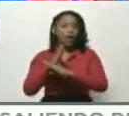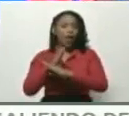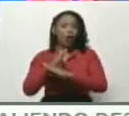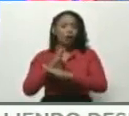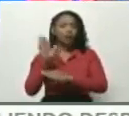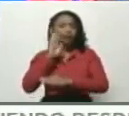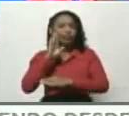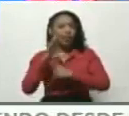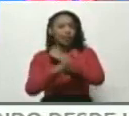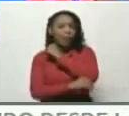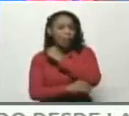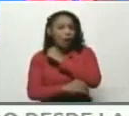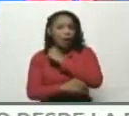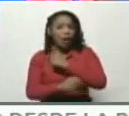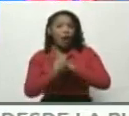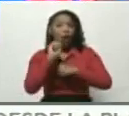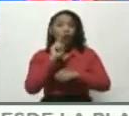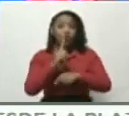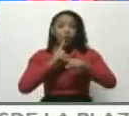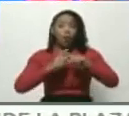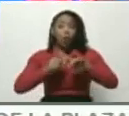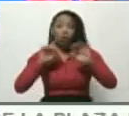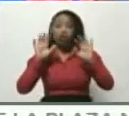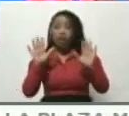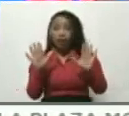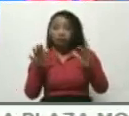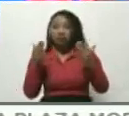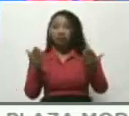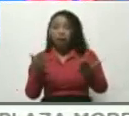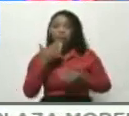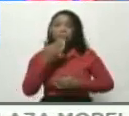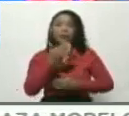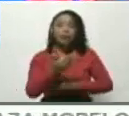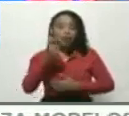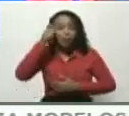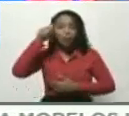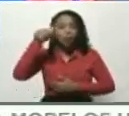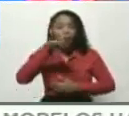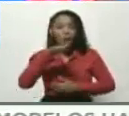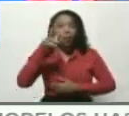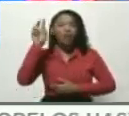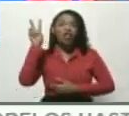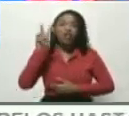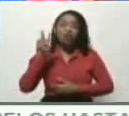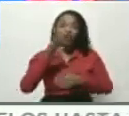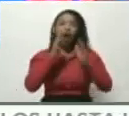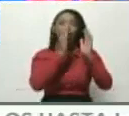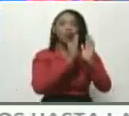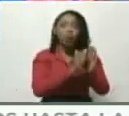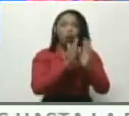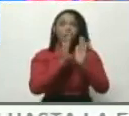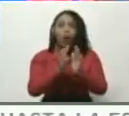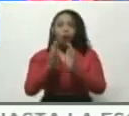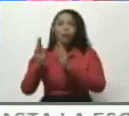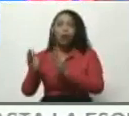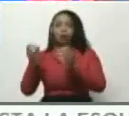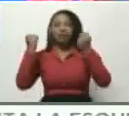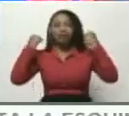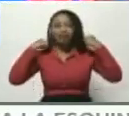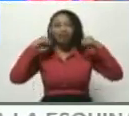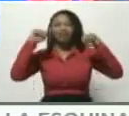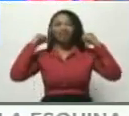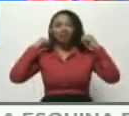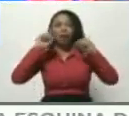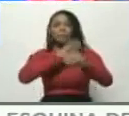que el 1x10 permite que el pueblo venezolano organizado en ejercicio del poder